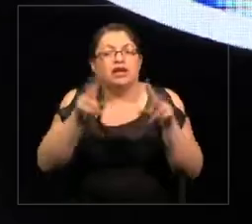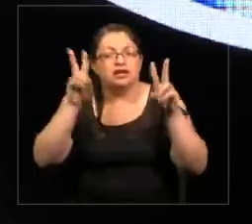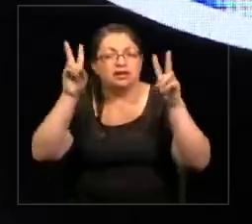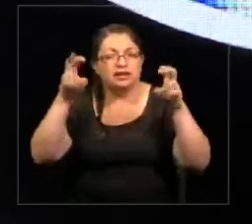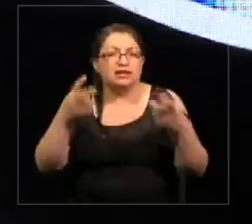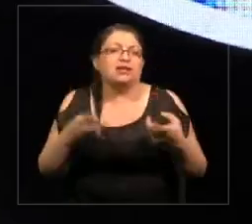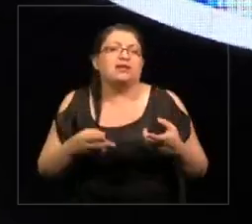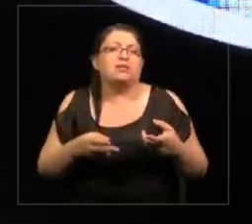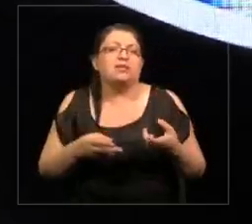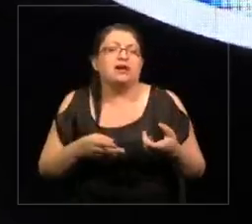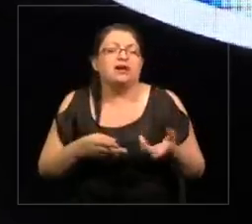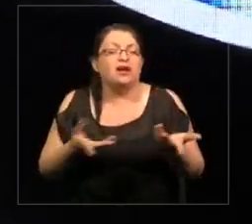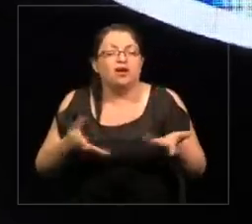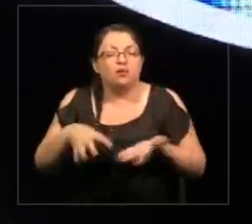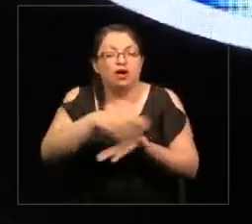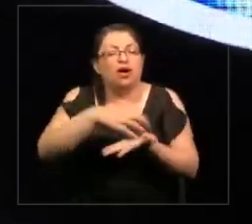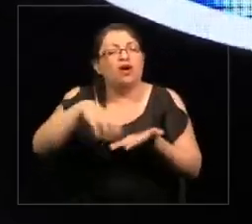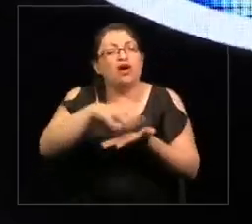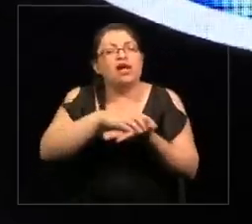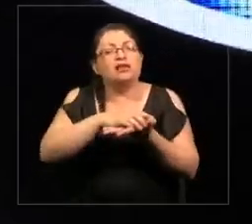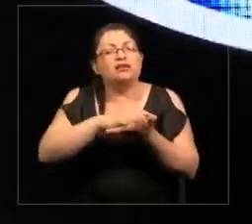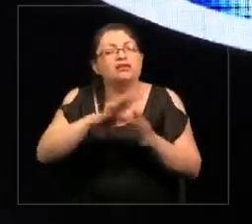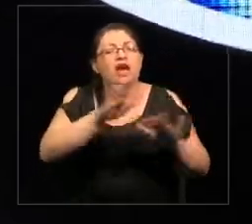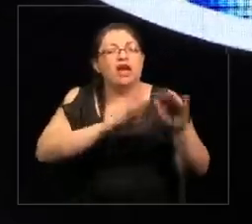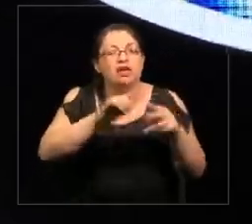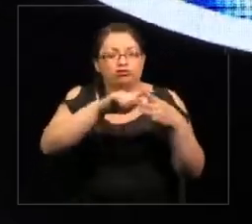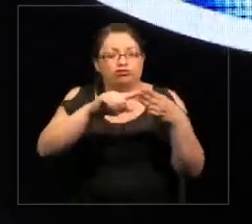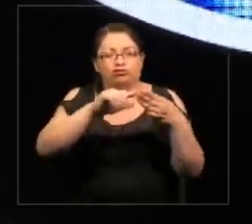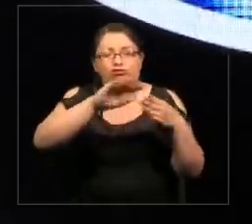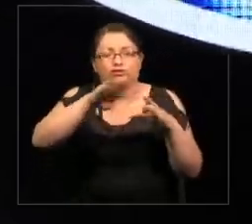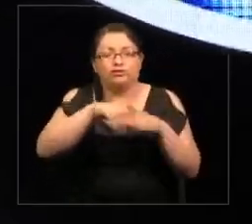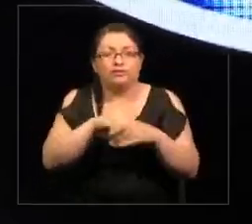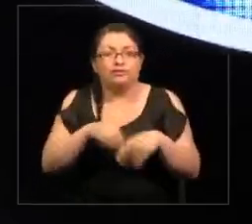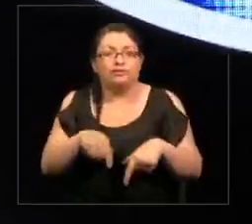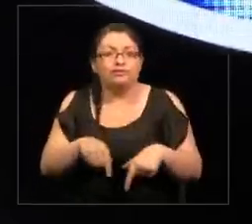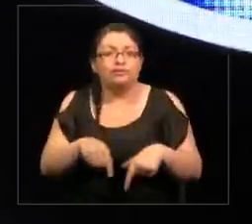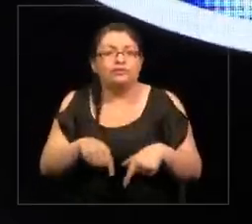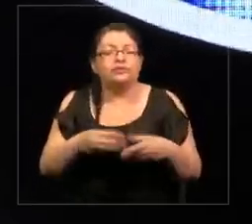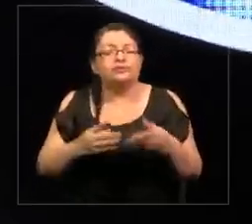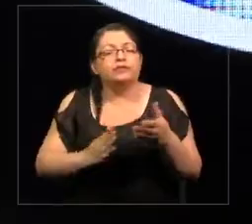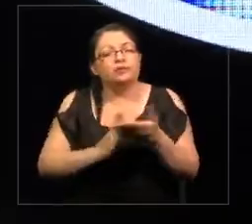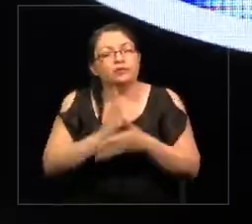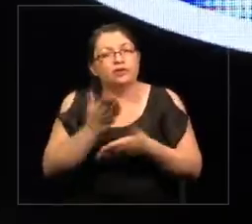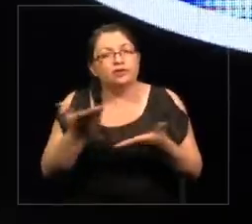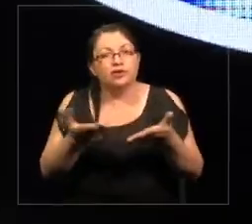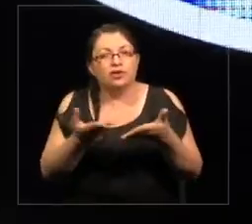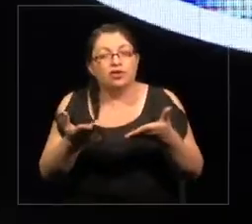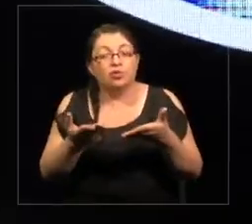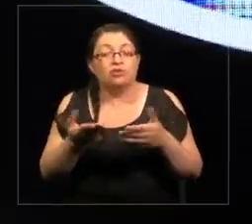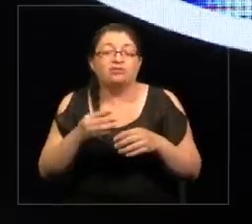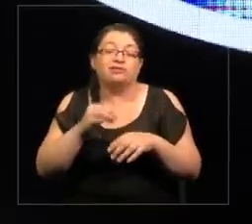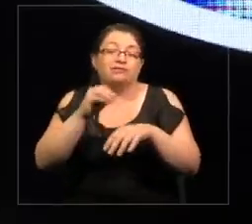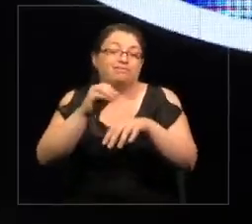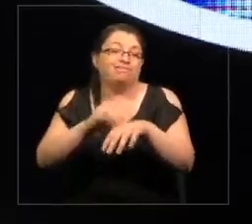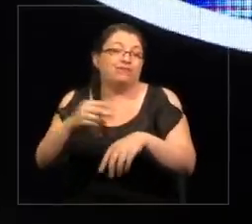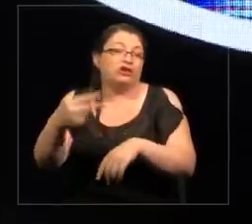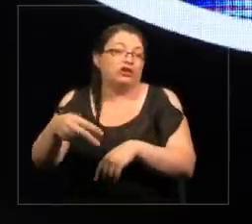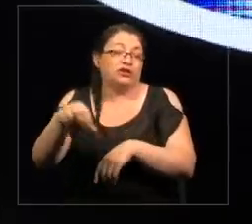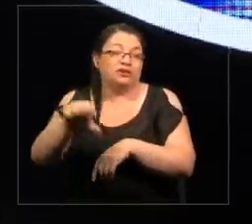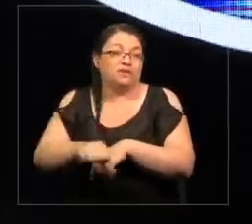tema de las de la ciudad sostenible empezando por una mala noticia